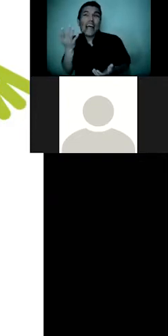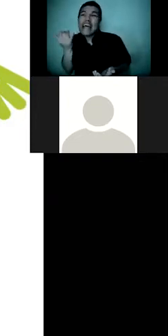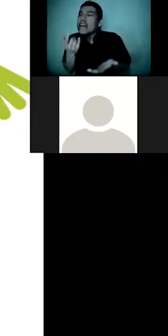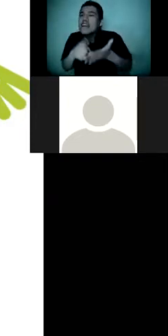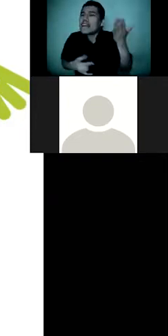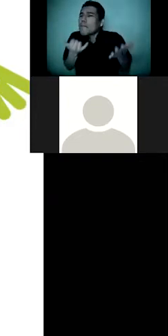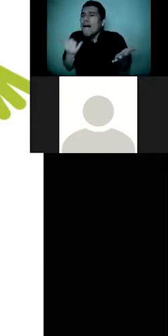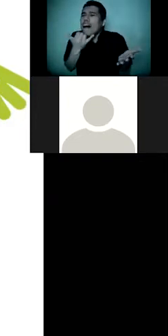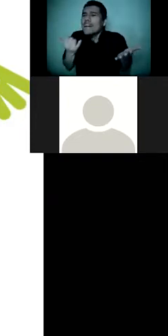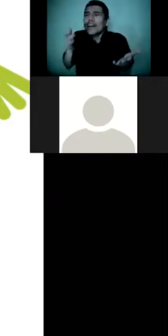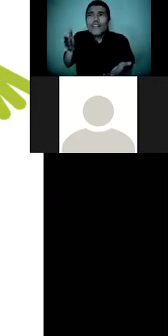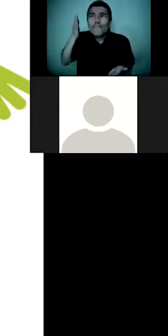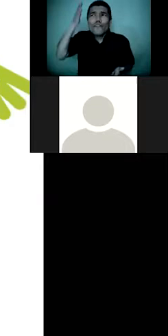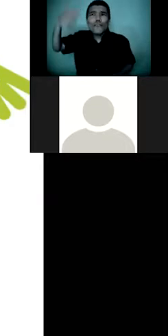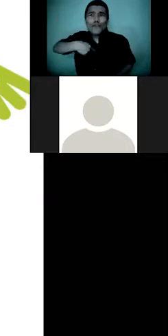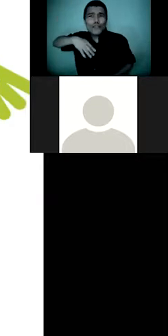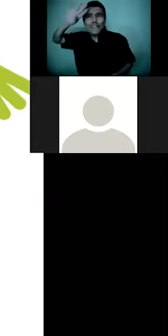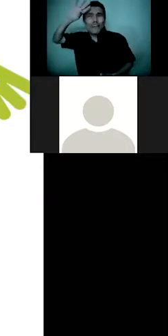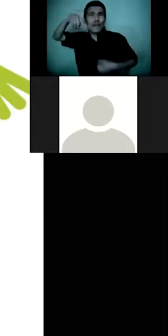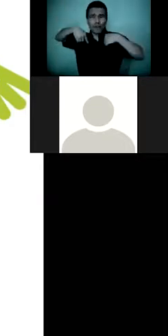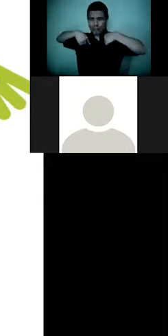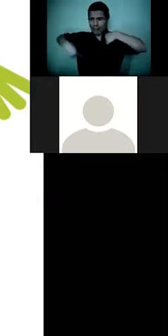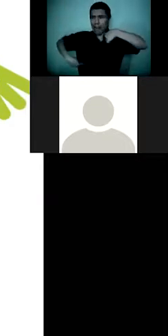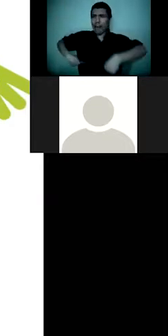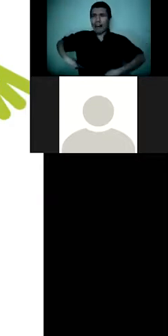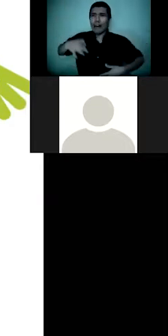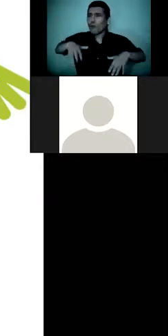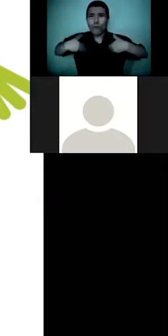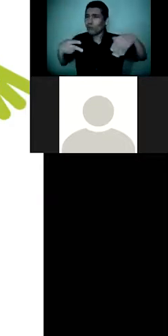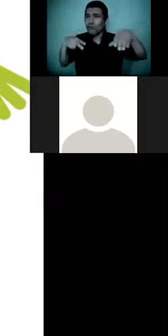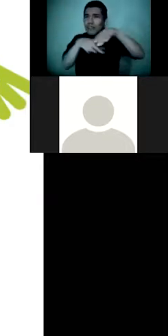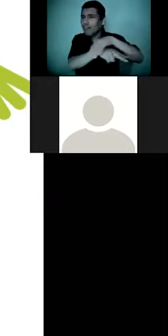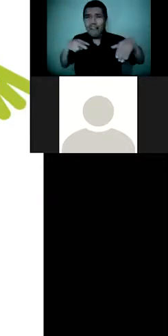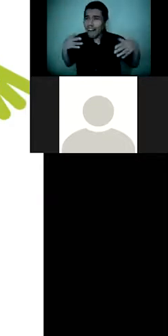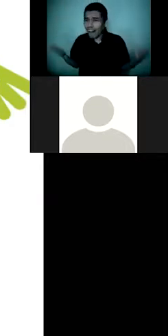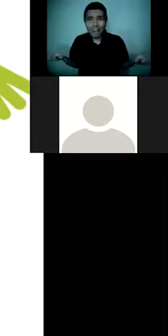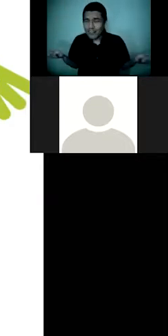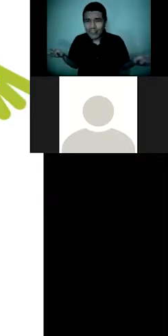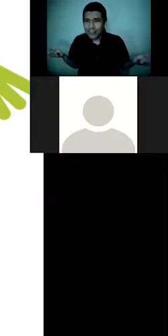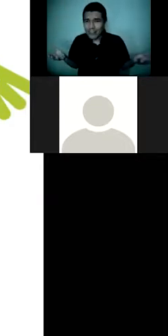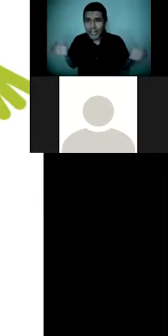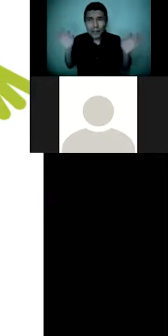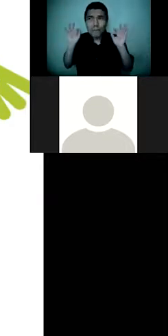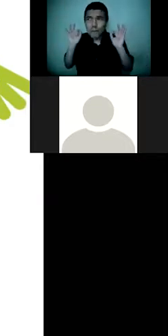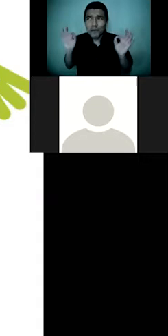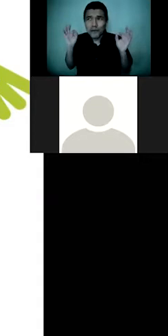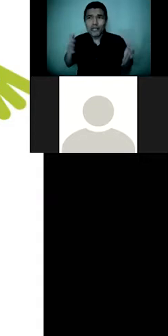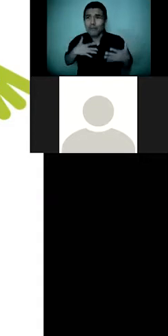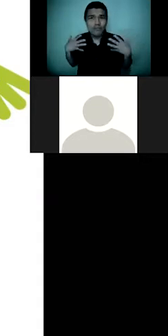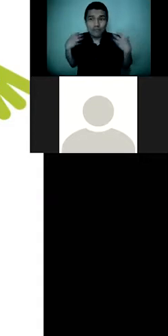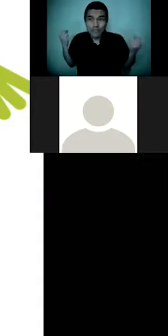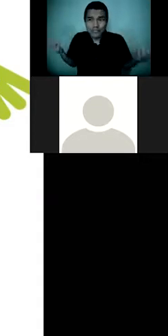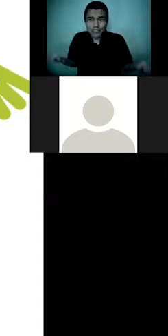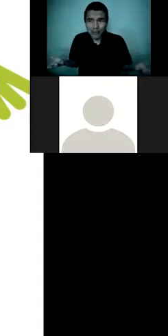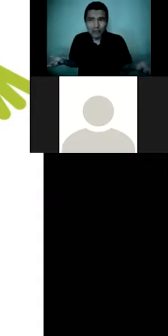Leí eso y dije, bueno, entonces significa que, ¿qué pasa en el futuro? Yo me enfermo y no me van a poder hacer ninguna prueba,